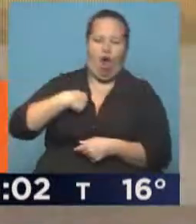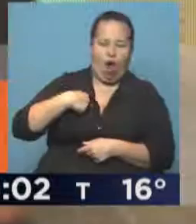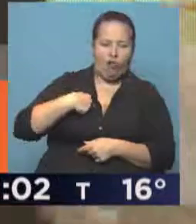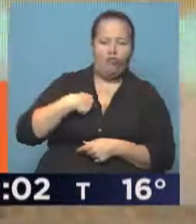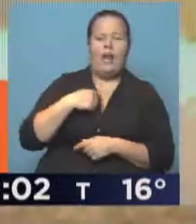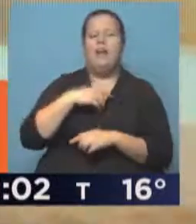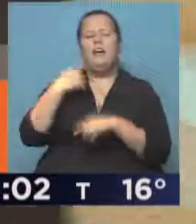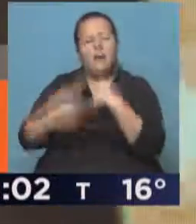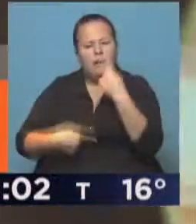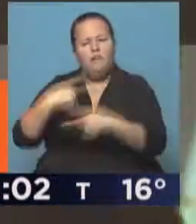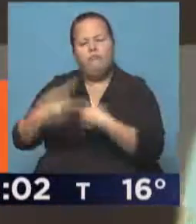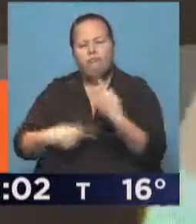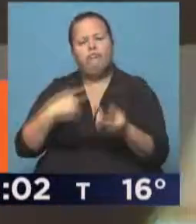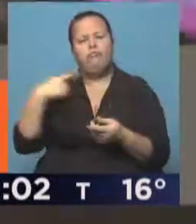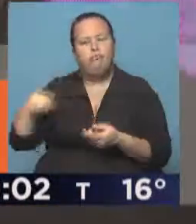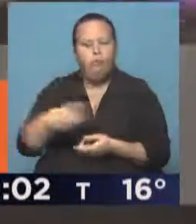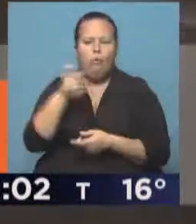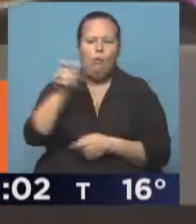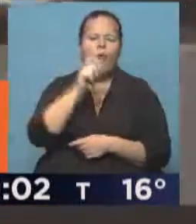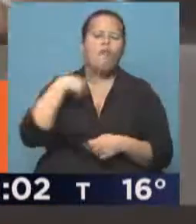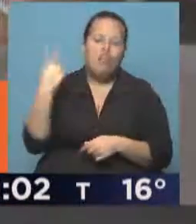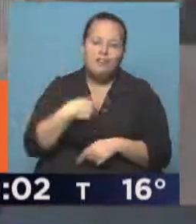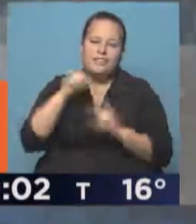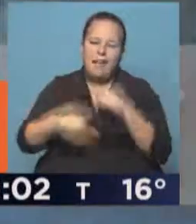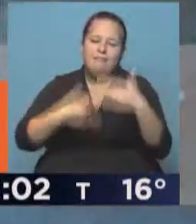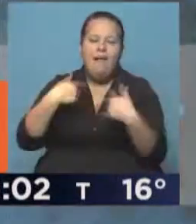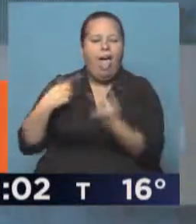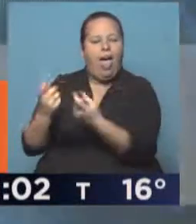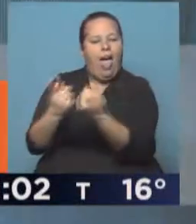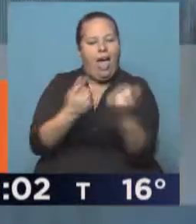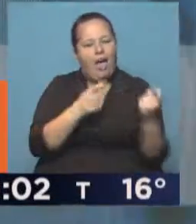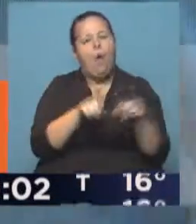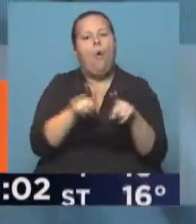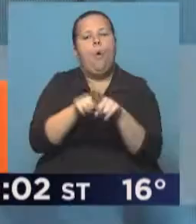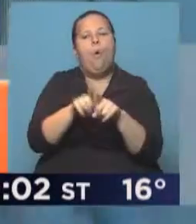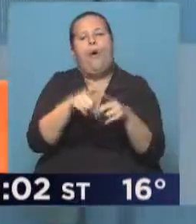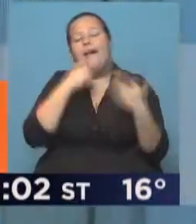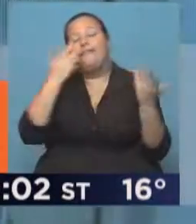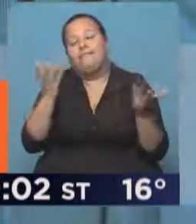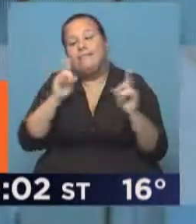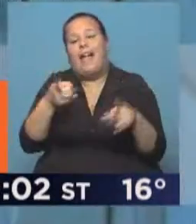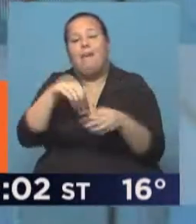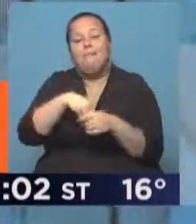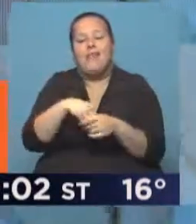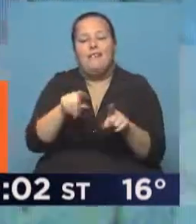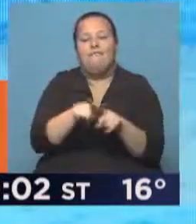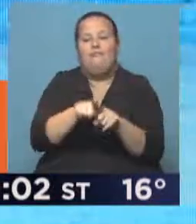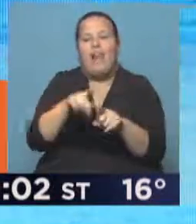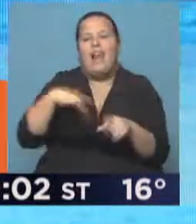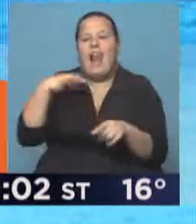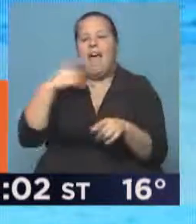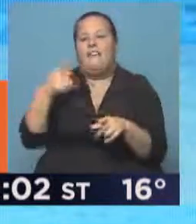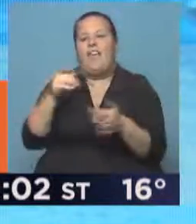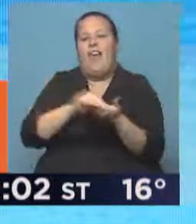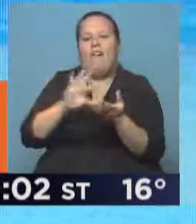se fueron dando tantas cosas que fuimos también hay un camino aprendiendo cosas como si fuéramos parte de la vida de un